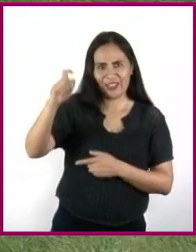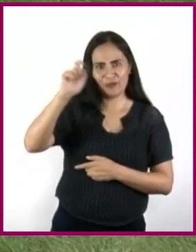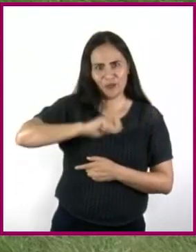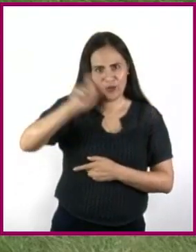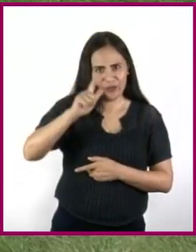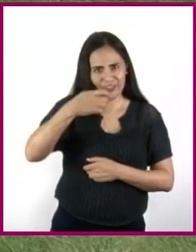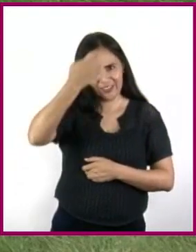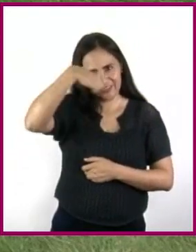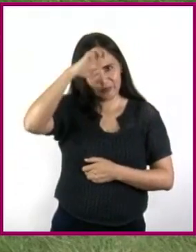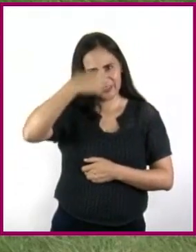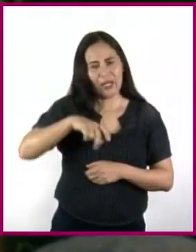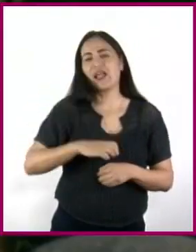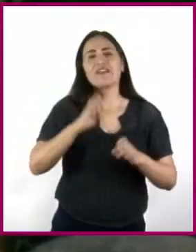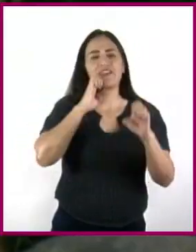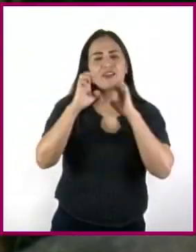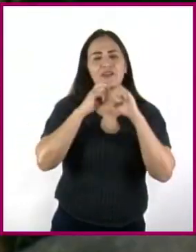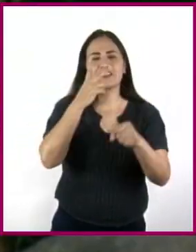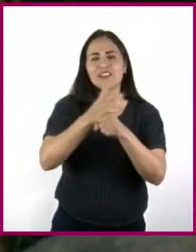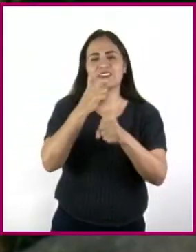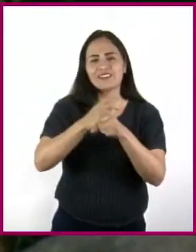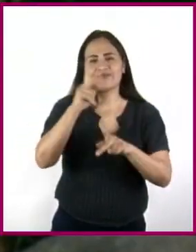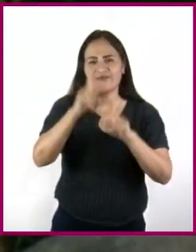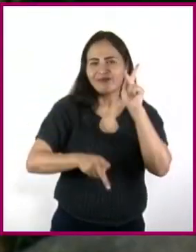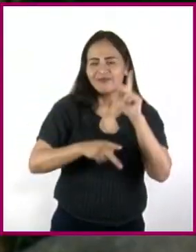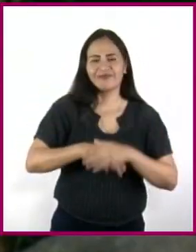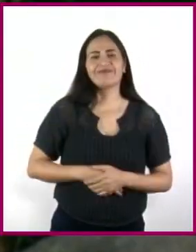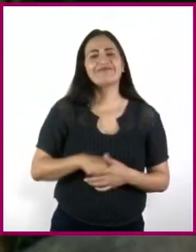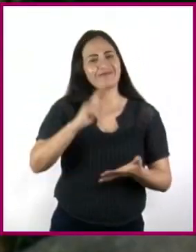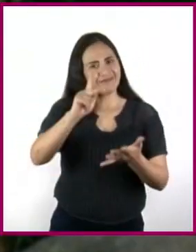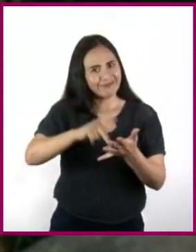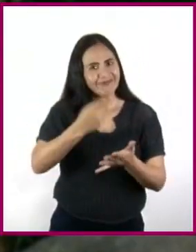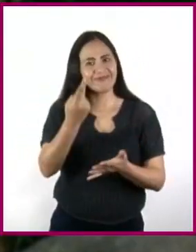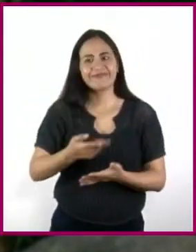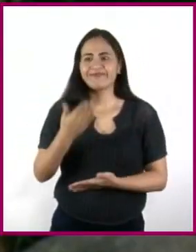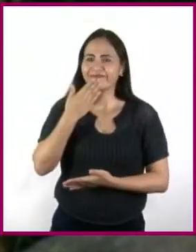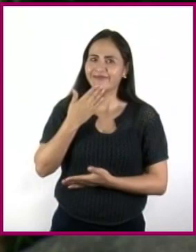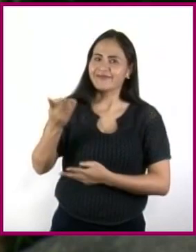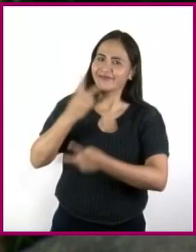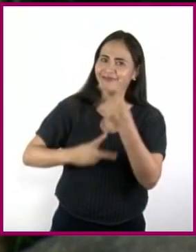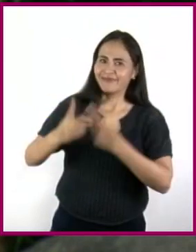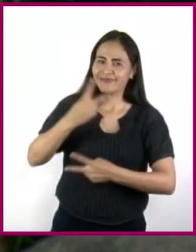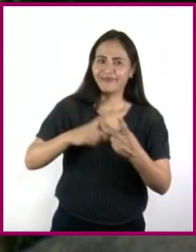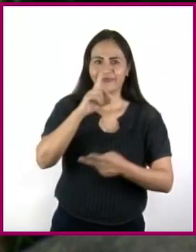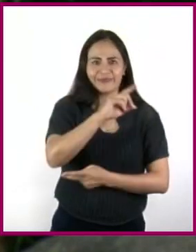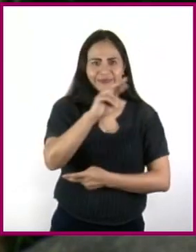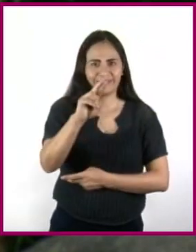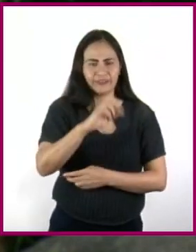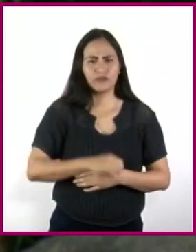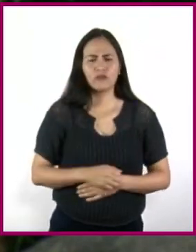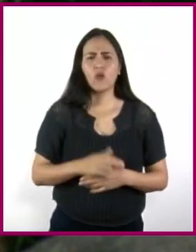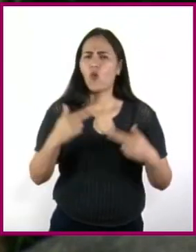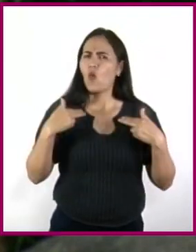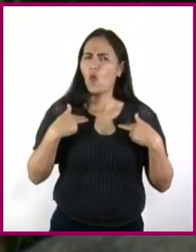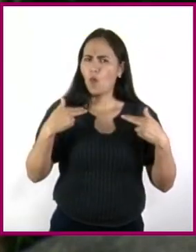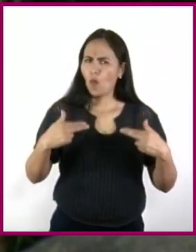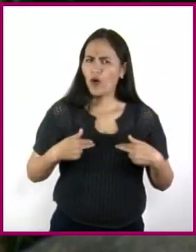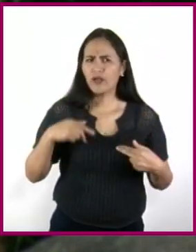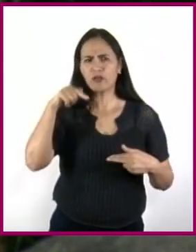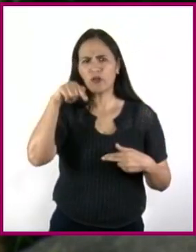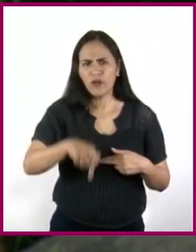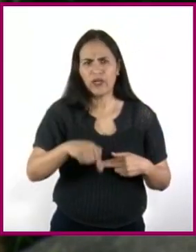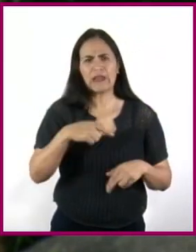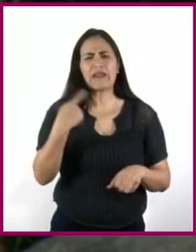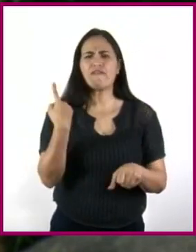segunda parte de la entrevista. Nuevamente, bienvenido, doctor. ¿Por qué el ser humano es el principal huésped